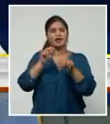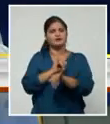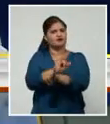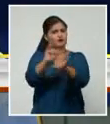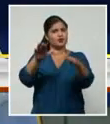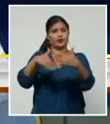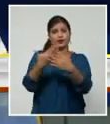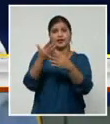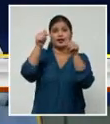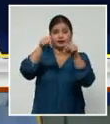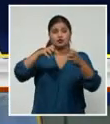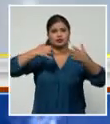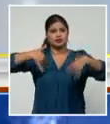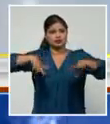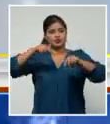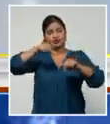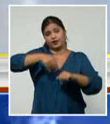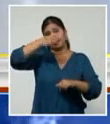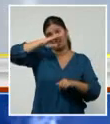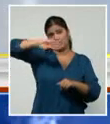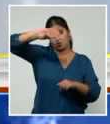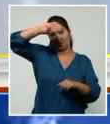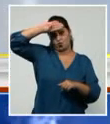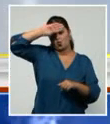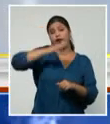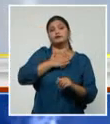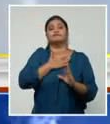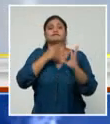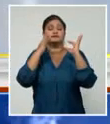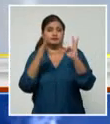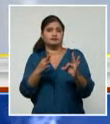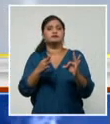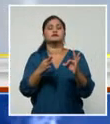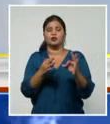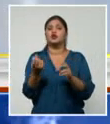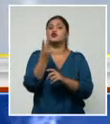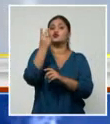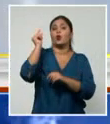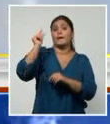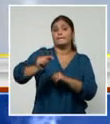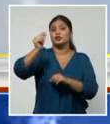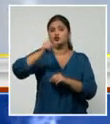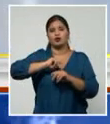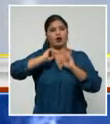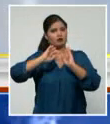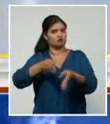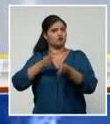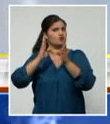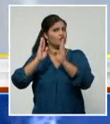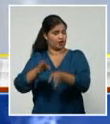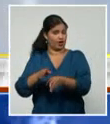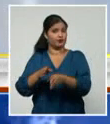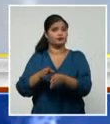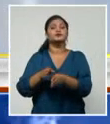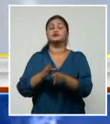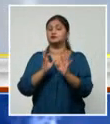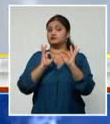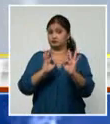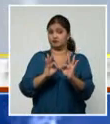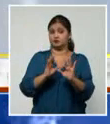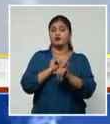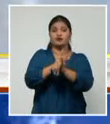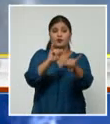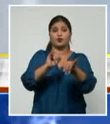al comportamiento de lakovic 19 además lamentó la pérdida de dos pacientes e informó que 500 23 personas se